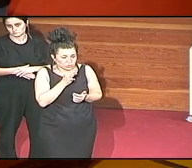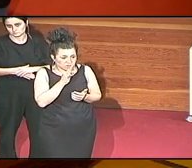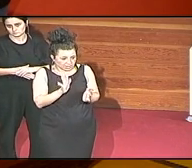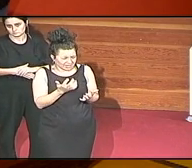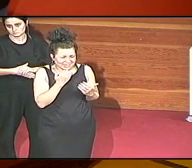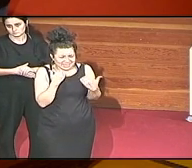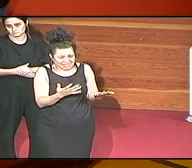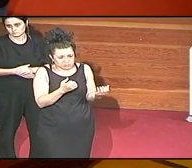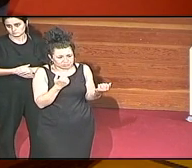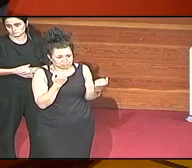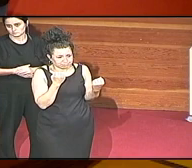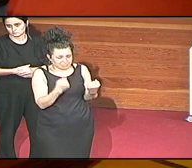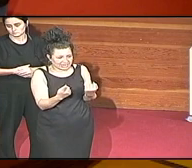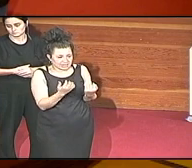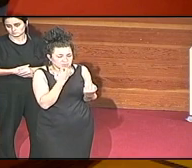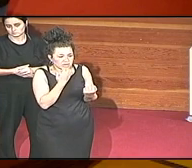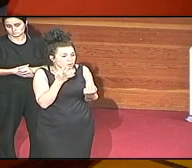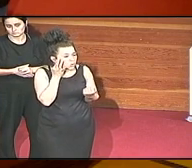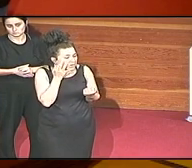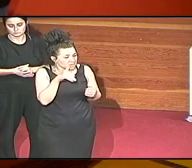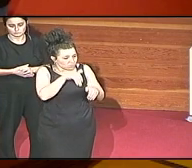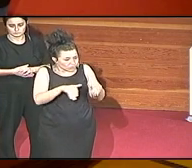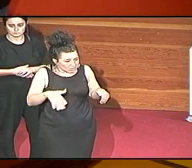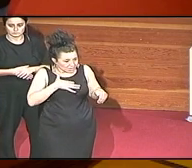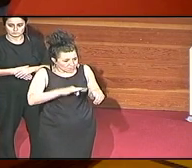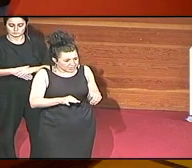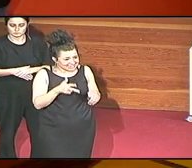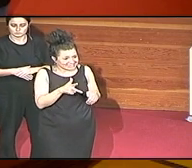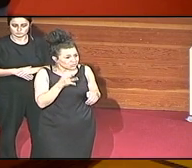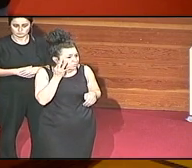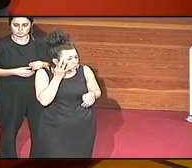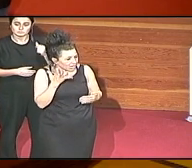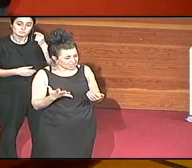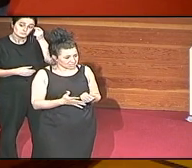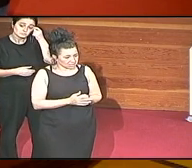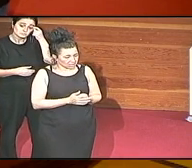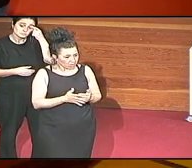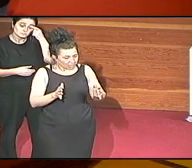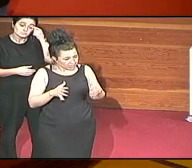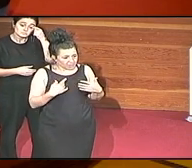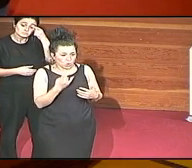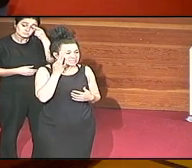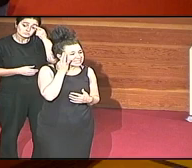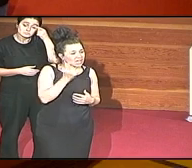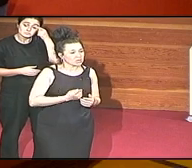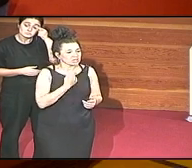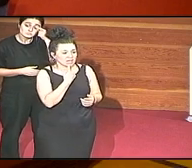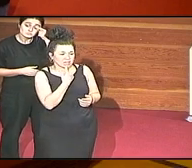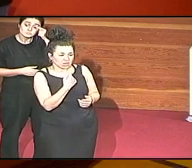por ejemplo de que las mujeres puedan votar los derechos de las mujeres no surgieron porque una chica un día dijo